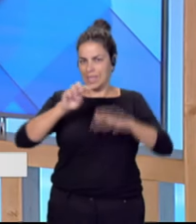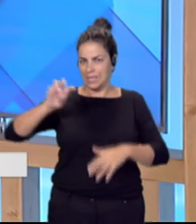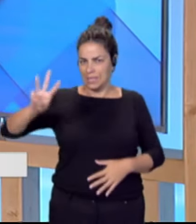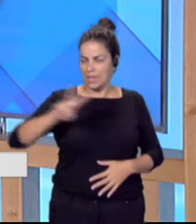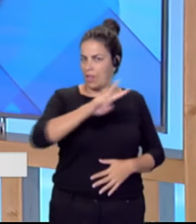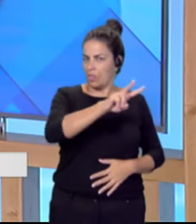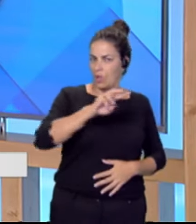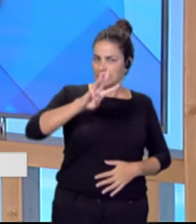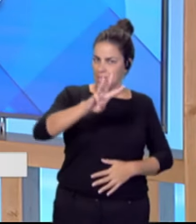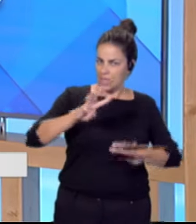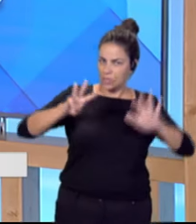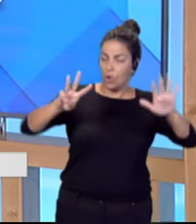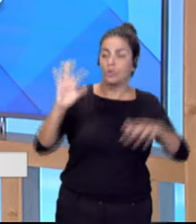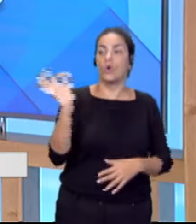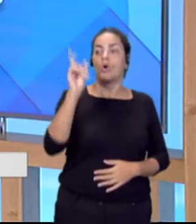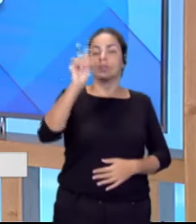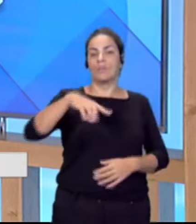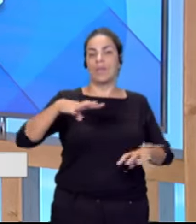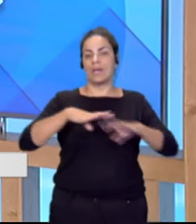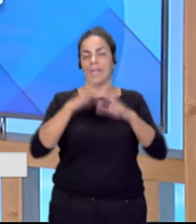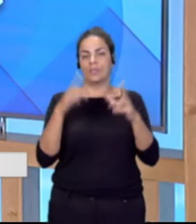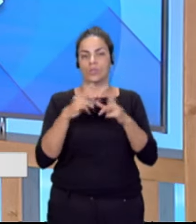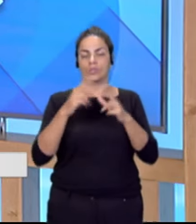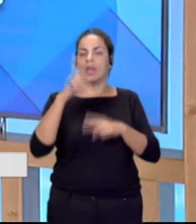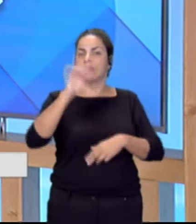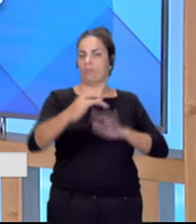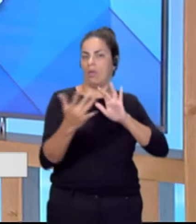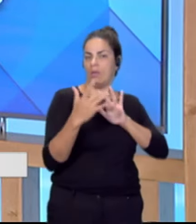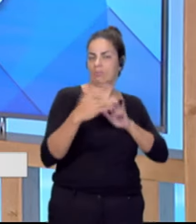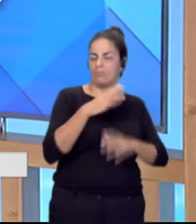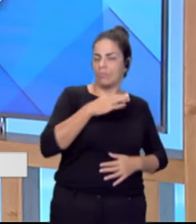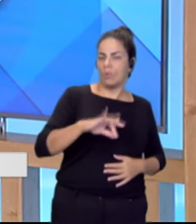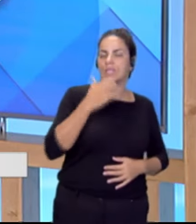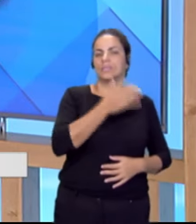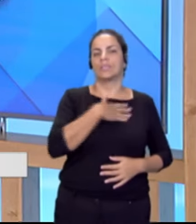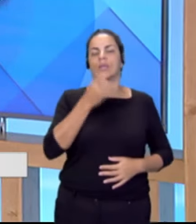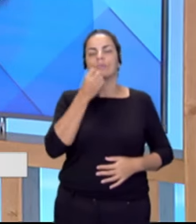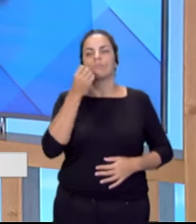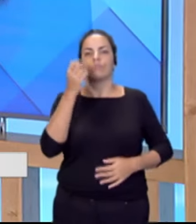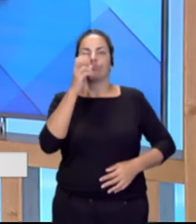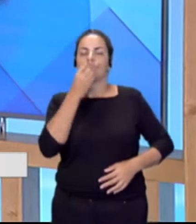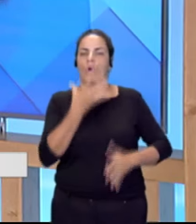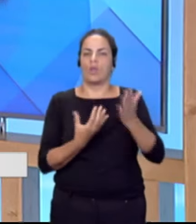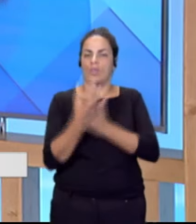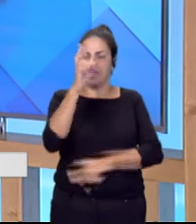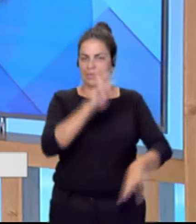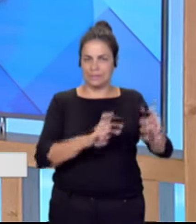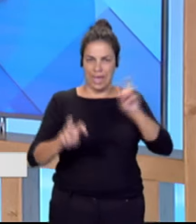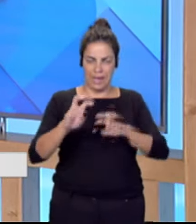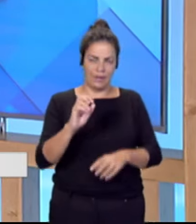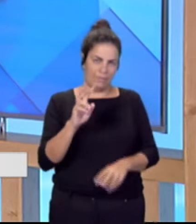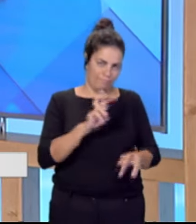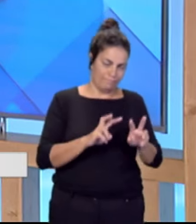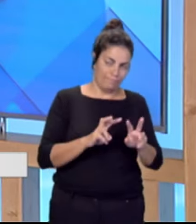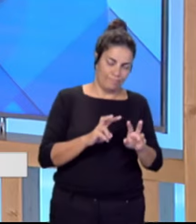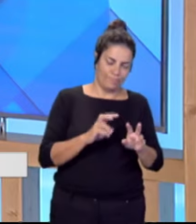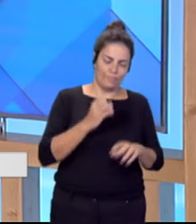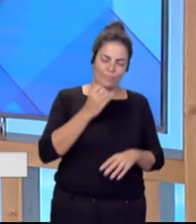679-773-238, pero también a través de las redes sociales, si lo prefieren así, buscando Buenos Días Canarias, y dos correos electrónicos,